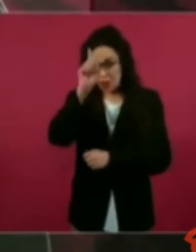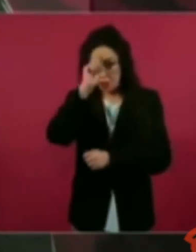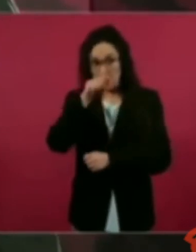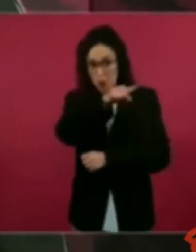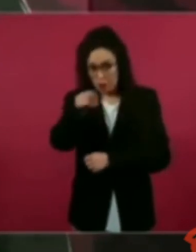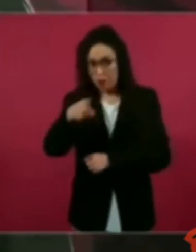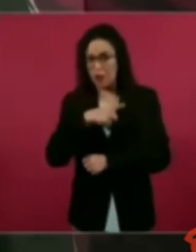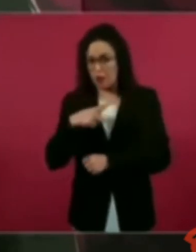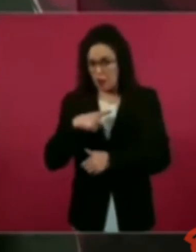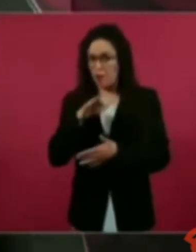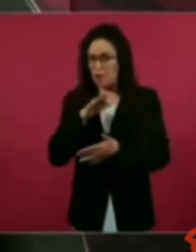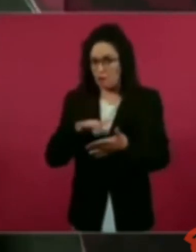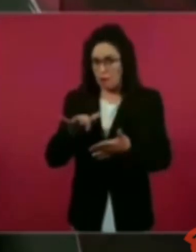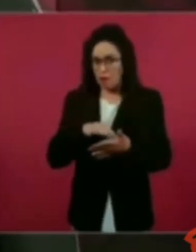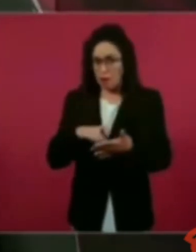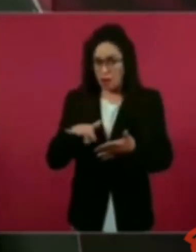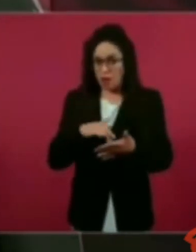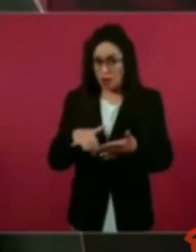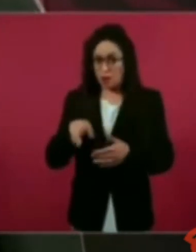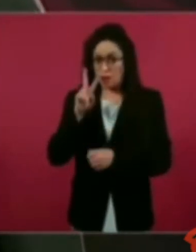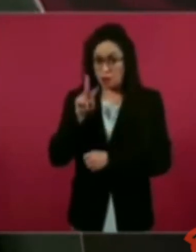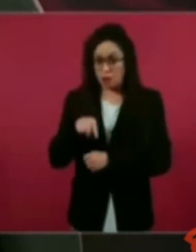Es gravísimo.